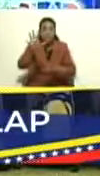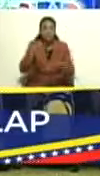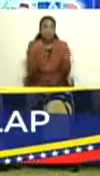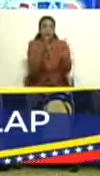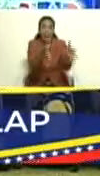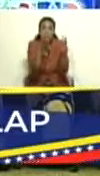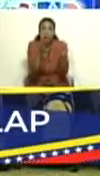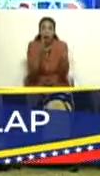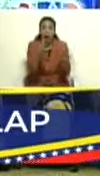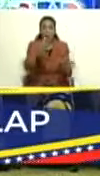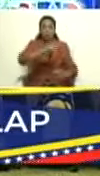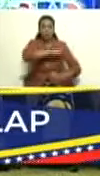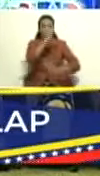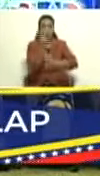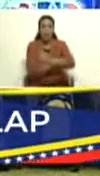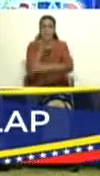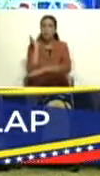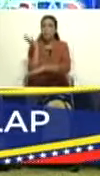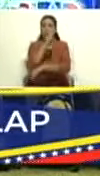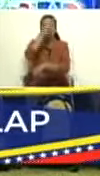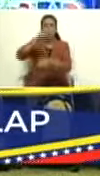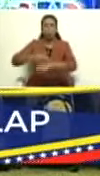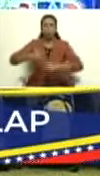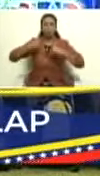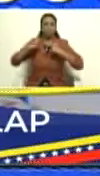Y tomaron el poder legislativo del país.